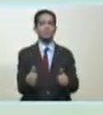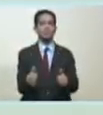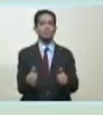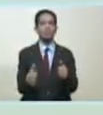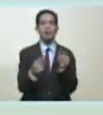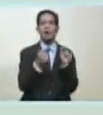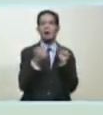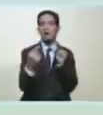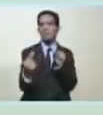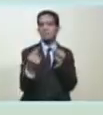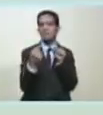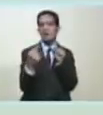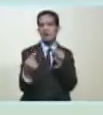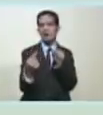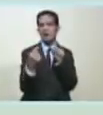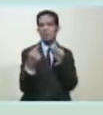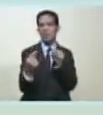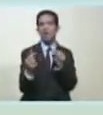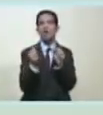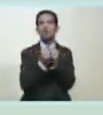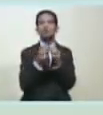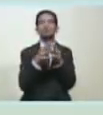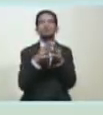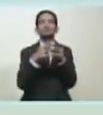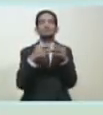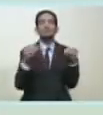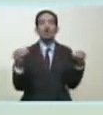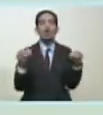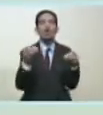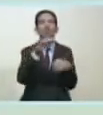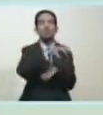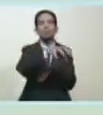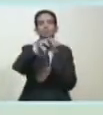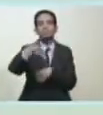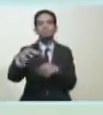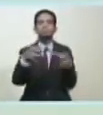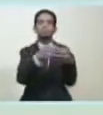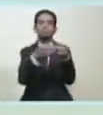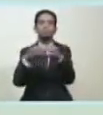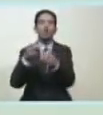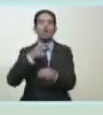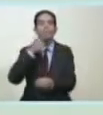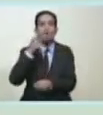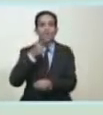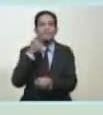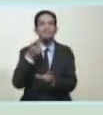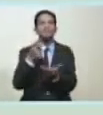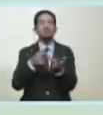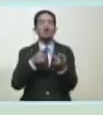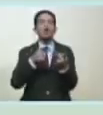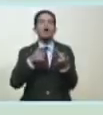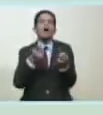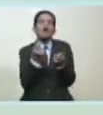diálogo, conversaciones con todos los sectores políticos, económicos,